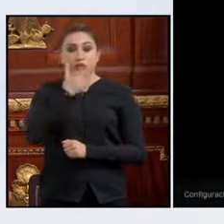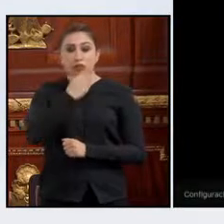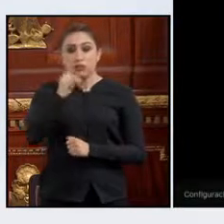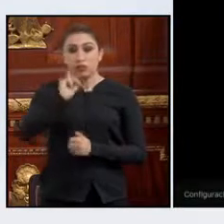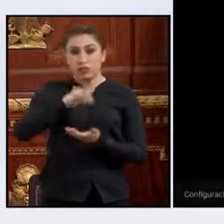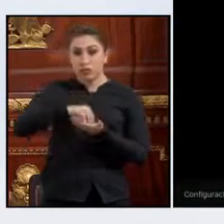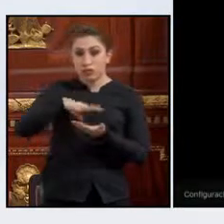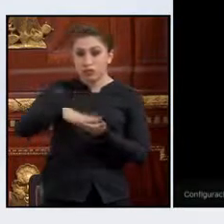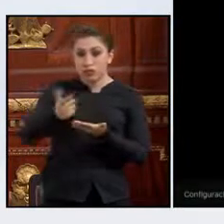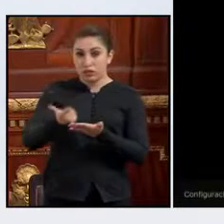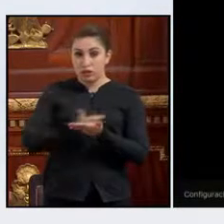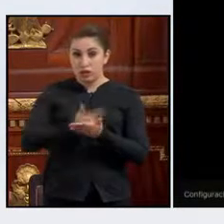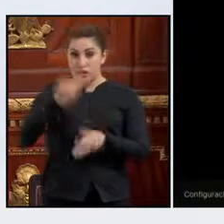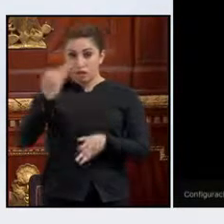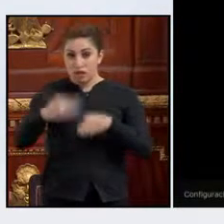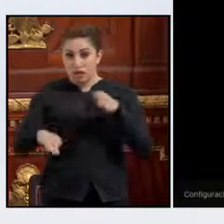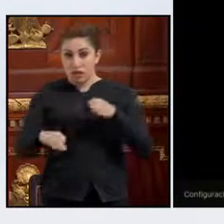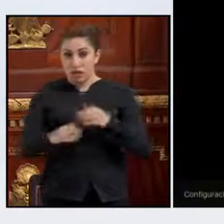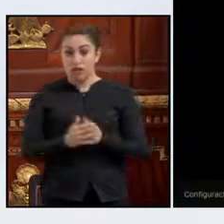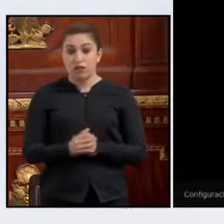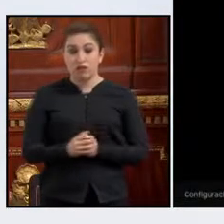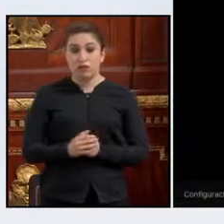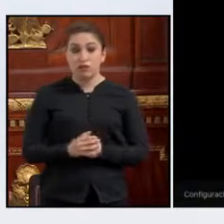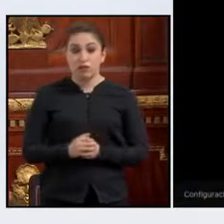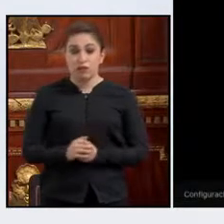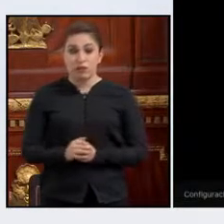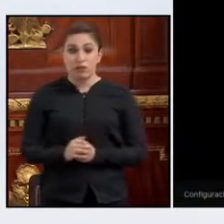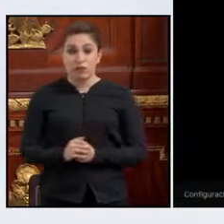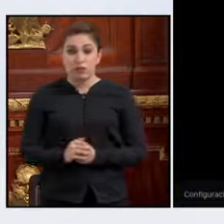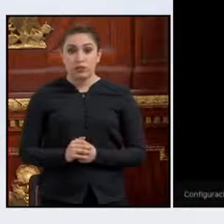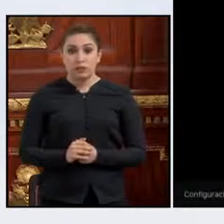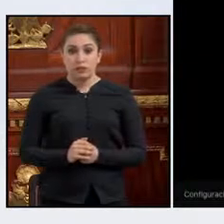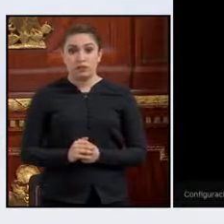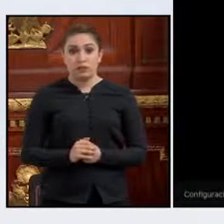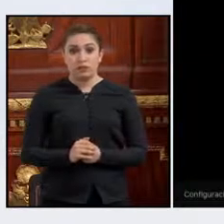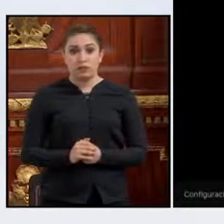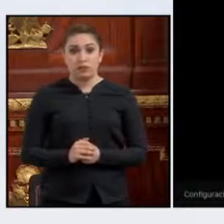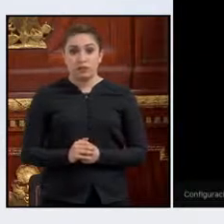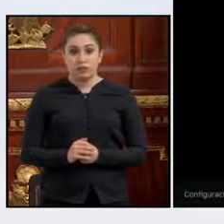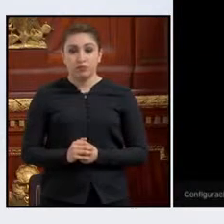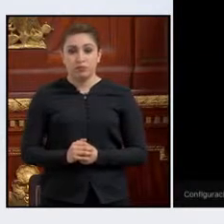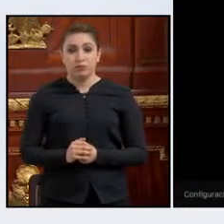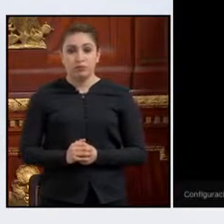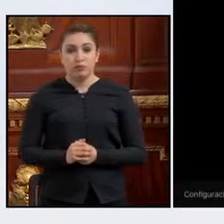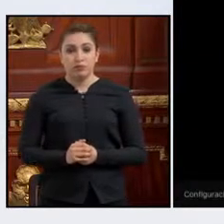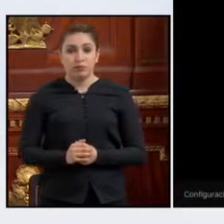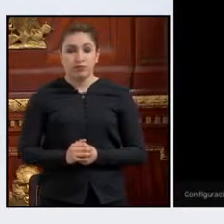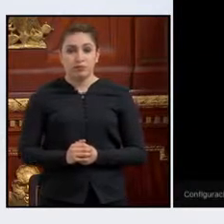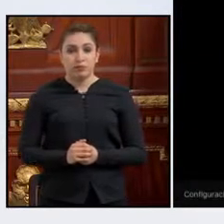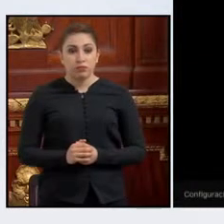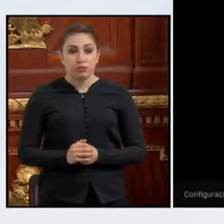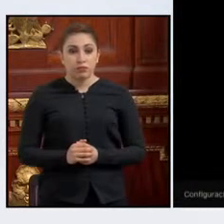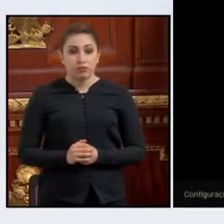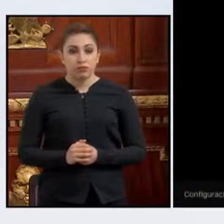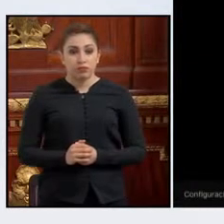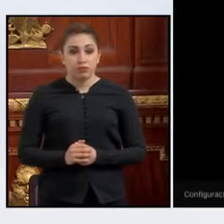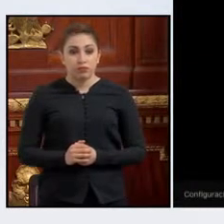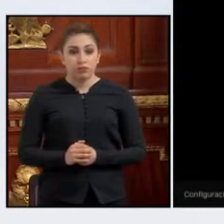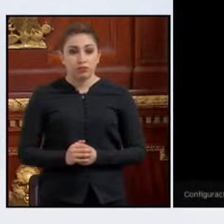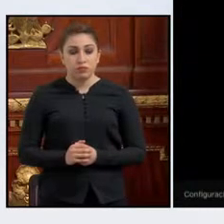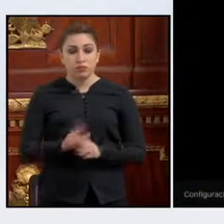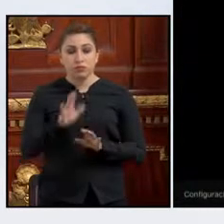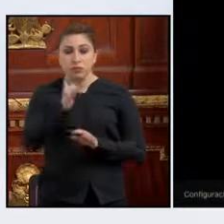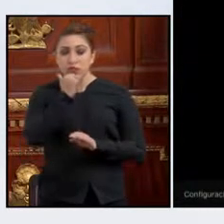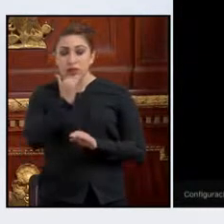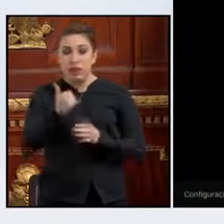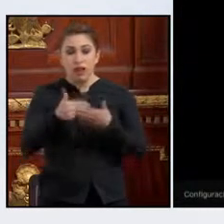diputado que falte de pasar asistencia? Perdón, secretaria, como se interrumpió la comunicación, quisiera saber si se registró mi